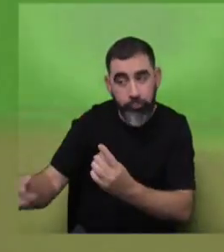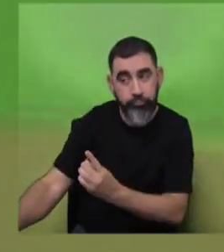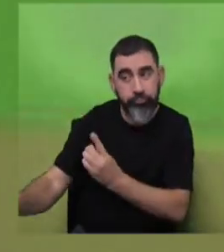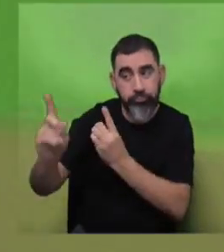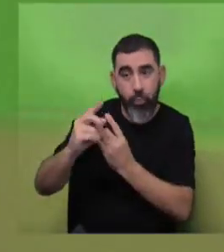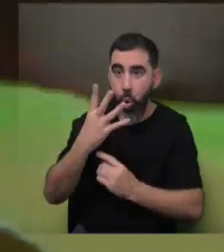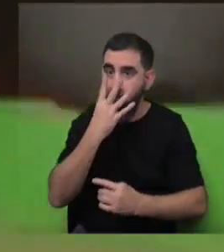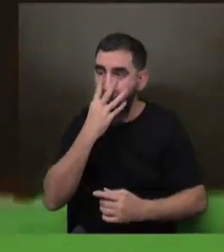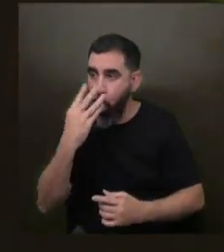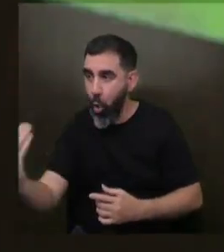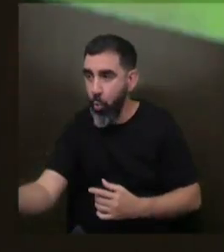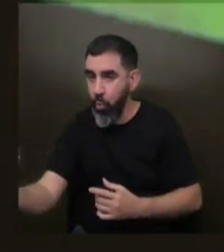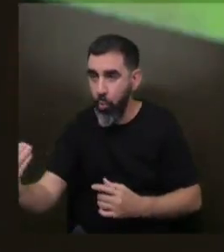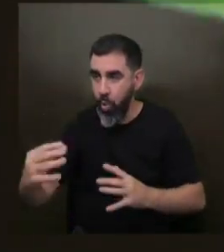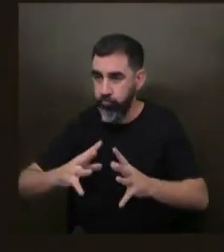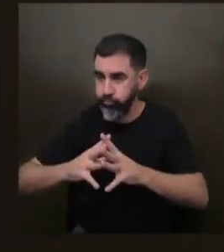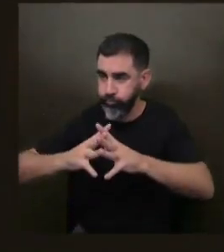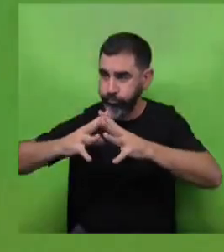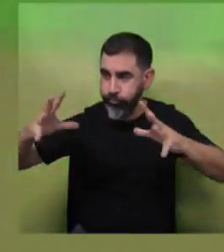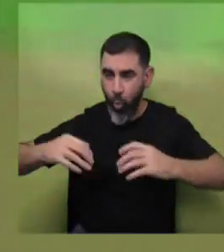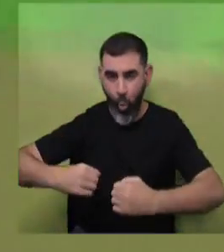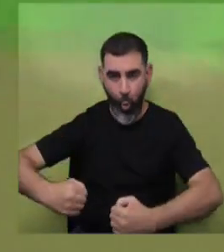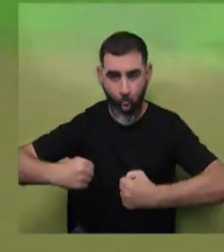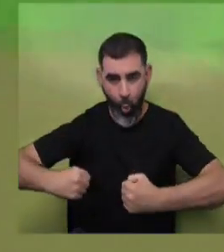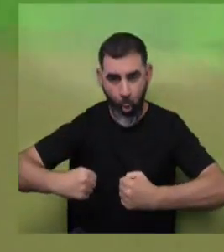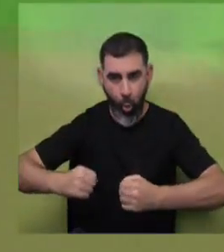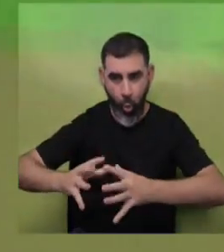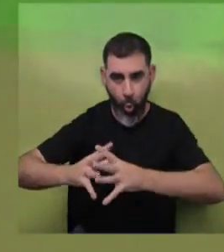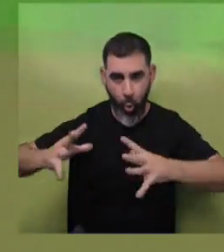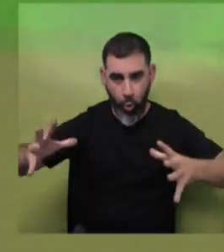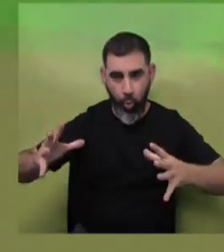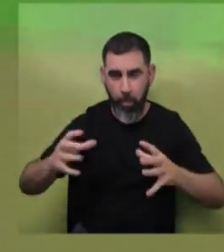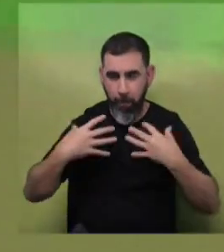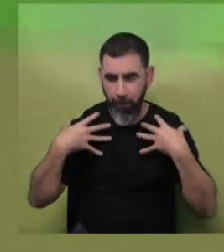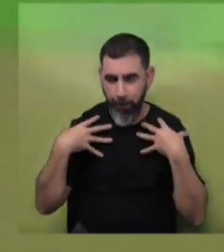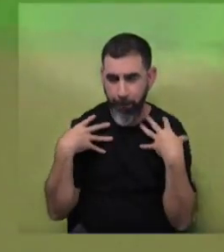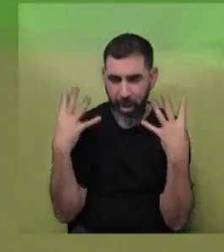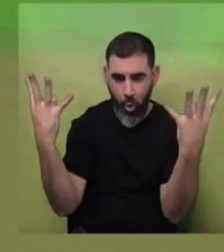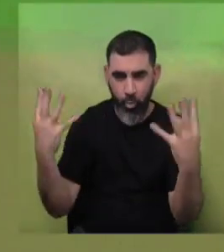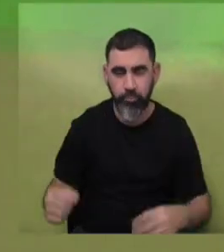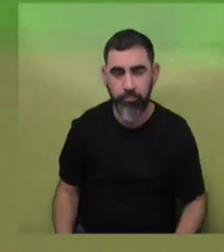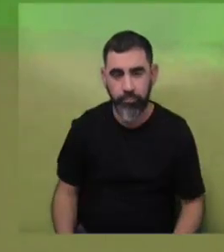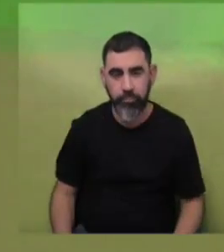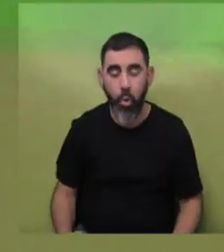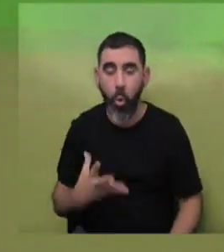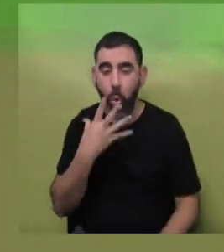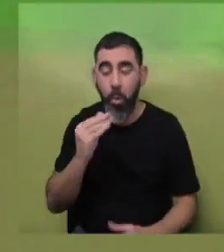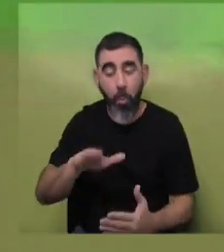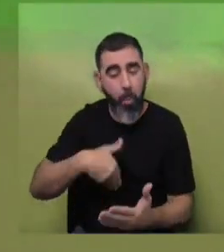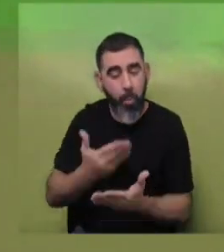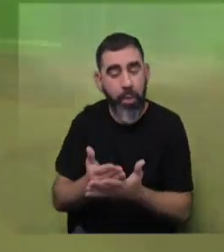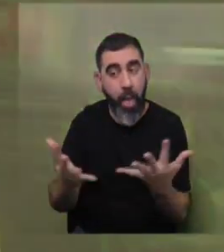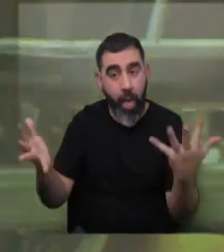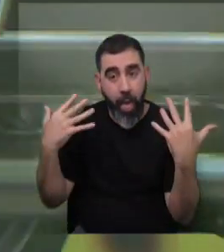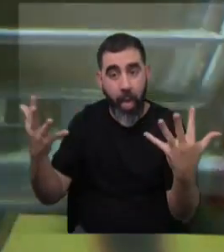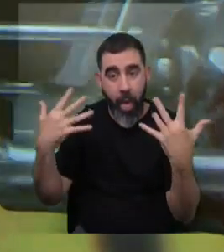un lobo, grande, gordo, enorme, peludo. El lobo le propuso hacer una carrera para